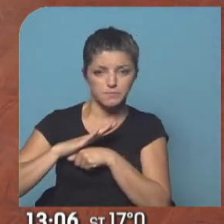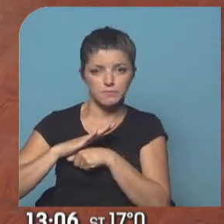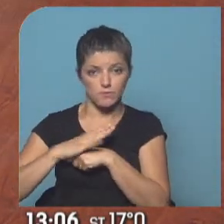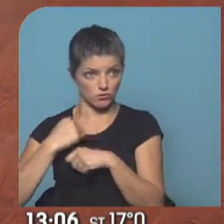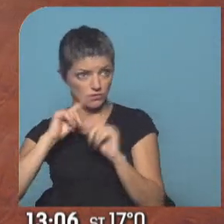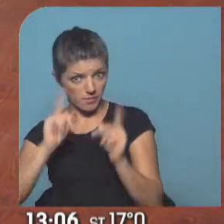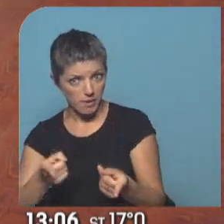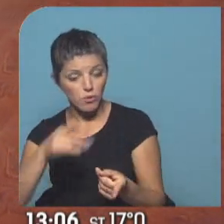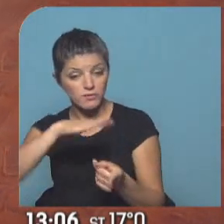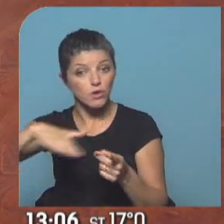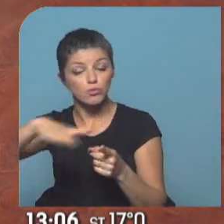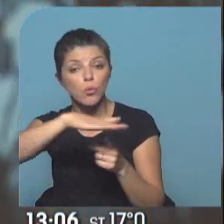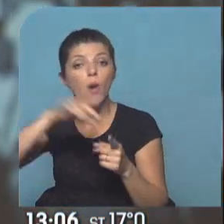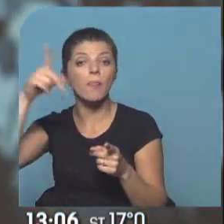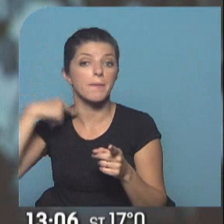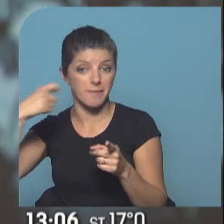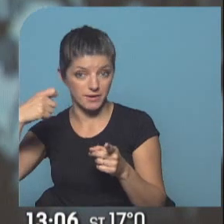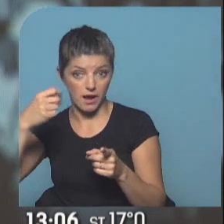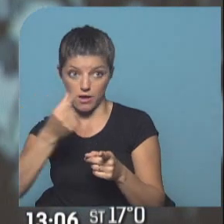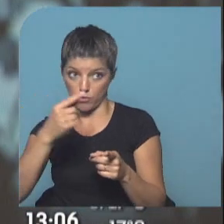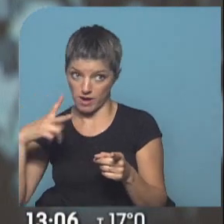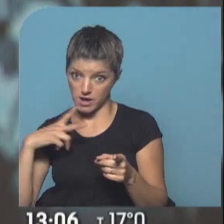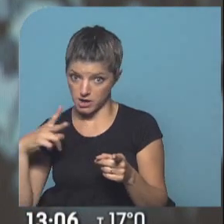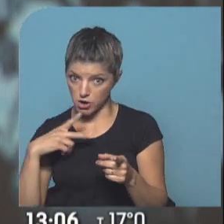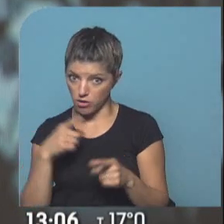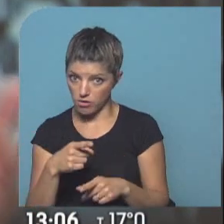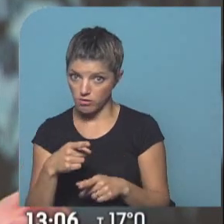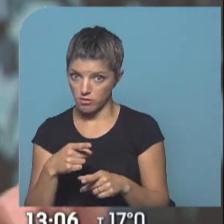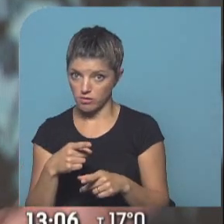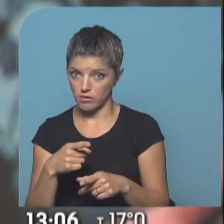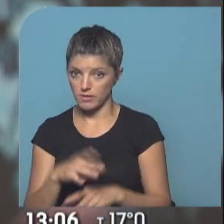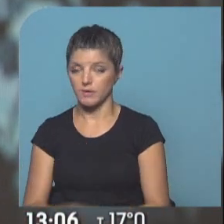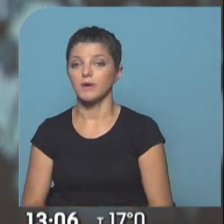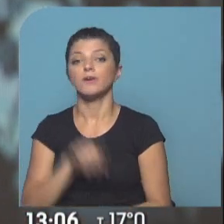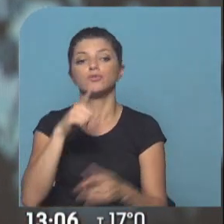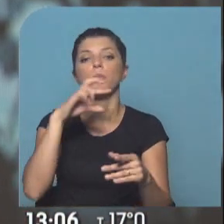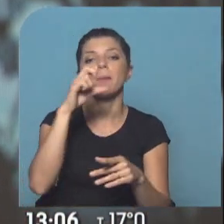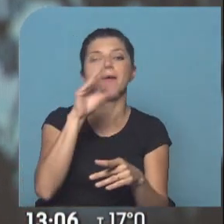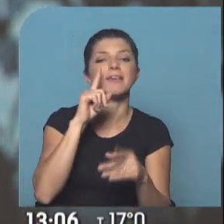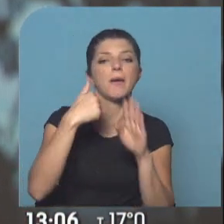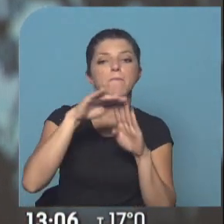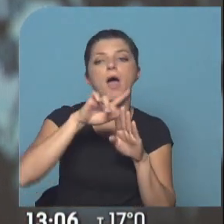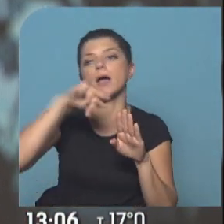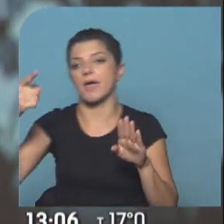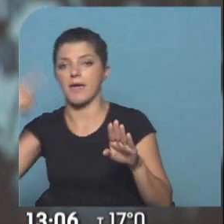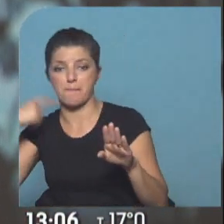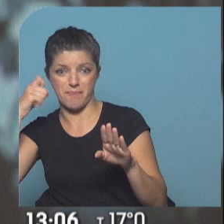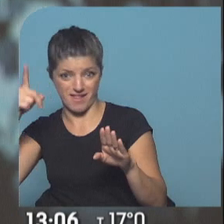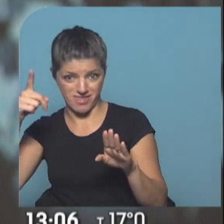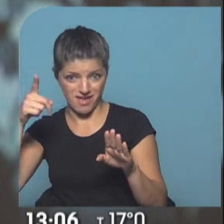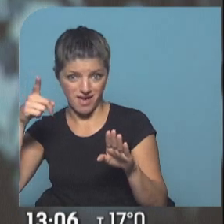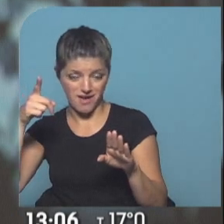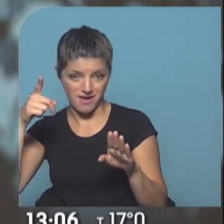es una región en el contexto español relativamente rica, digamos, ¿no? Que, con ingreso mayor al promedio de España y